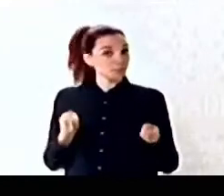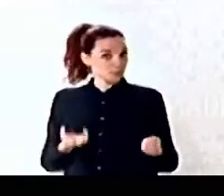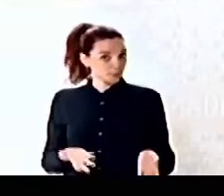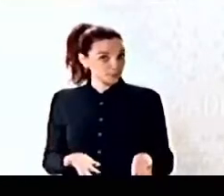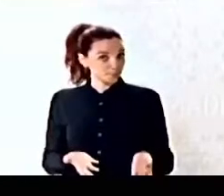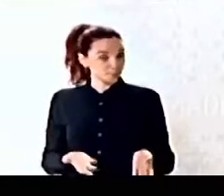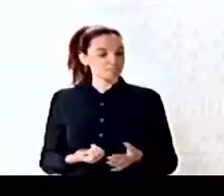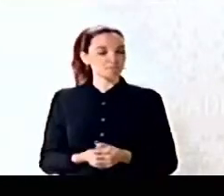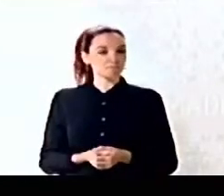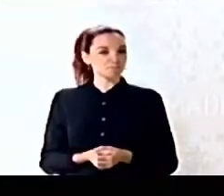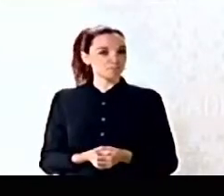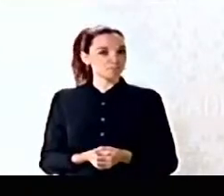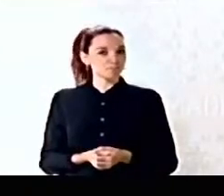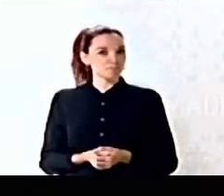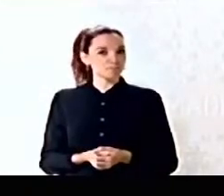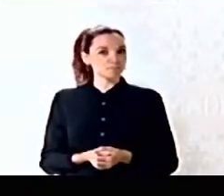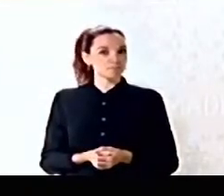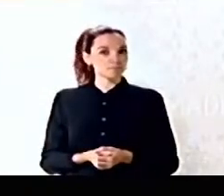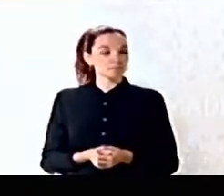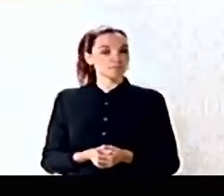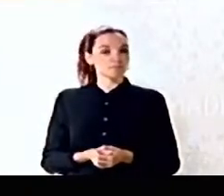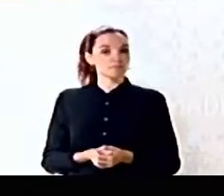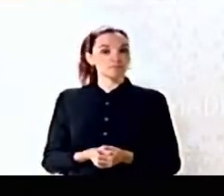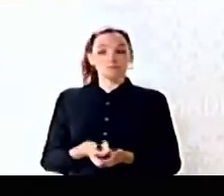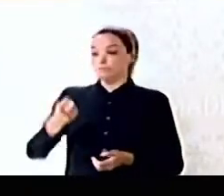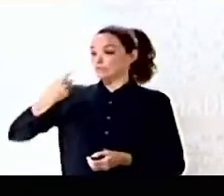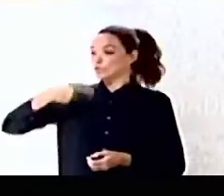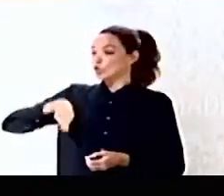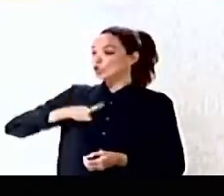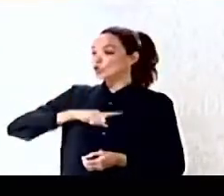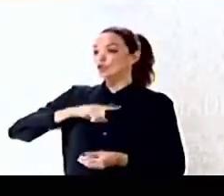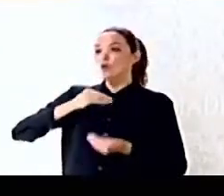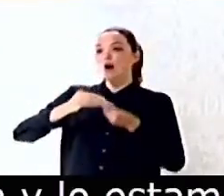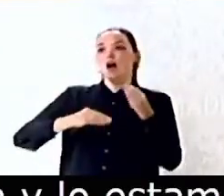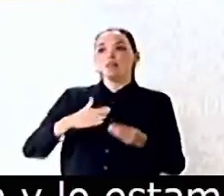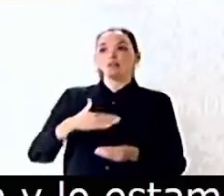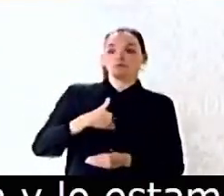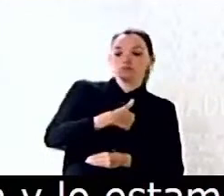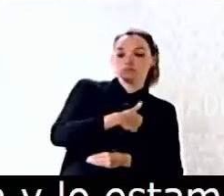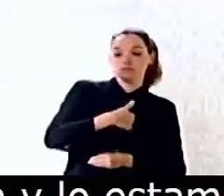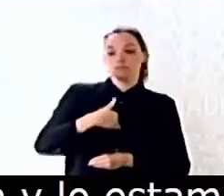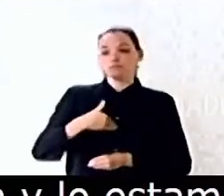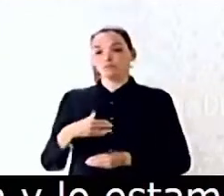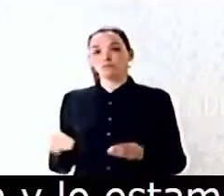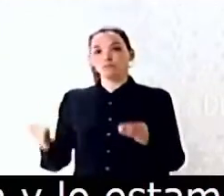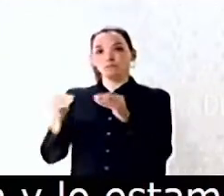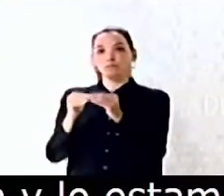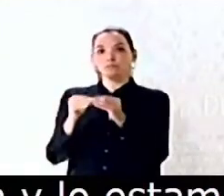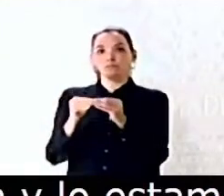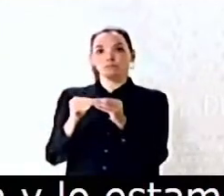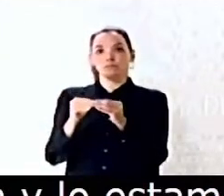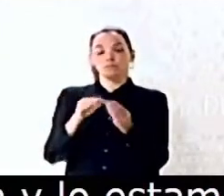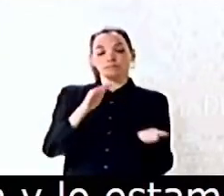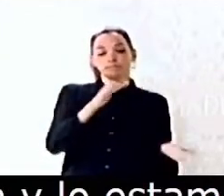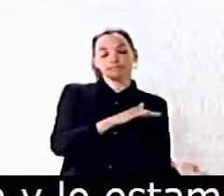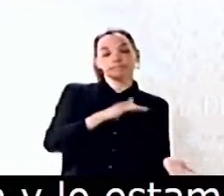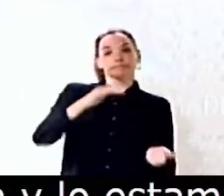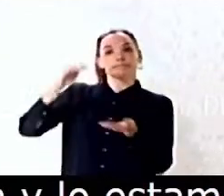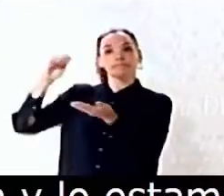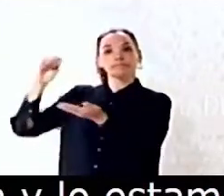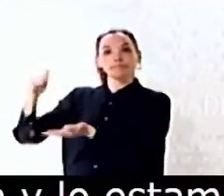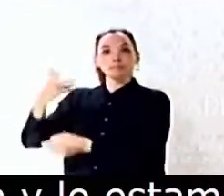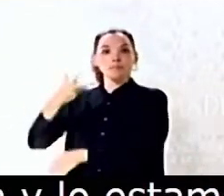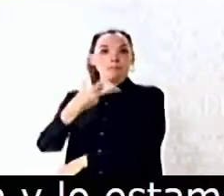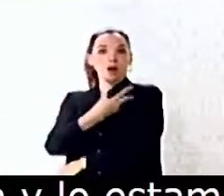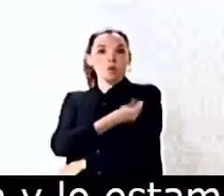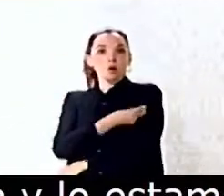Y esto lo estamos en nuestro país compatibilizándolo con la donación de dosis a países en